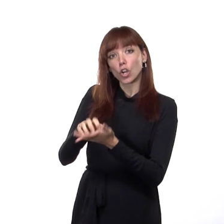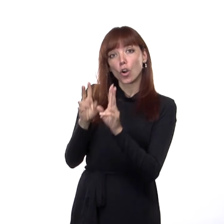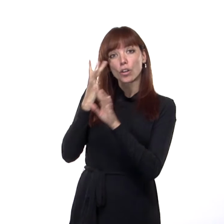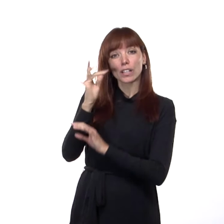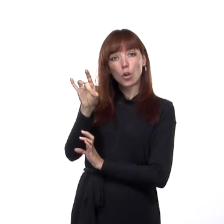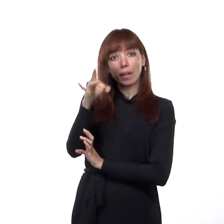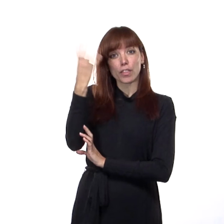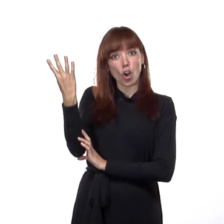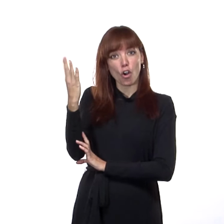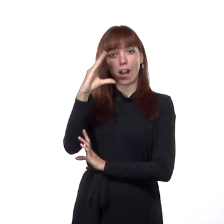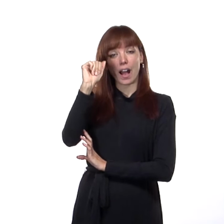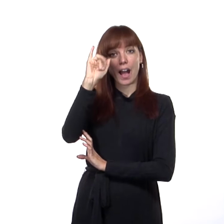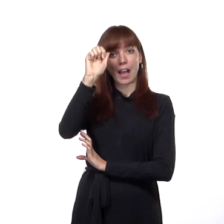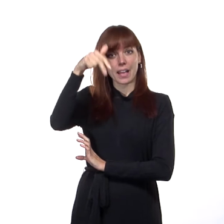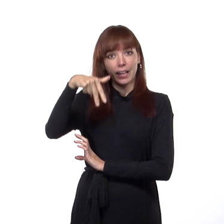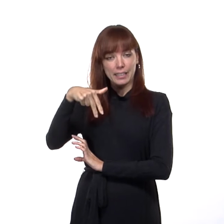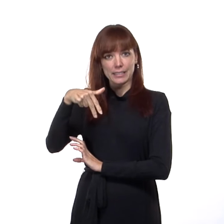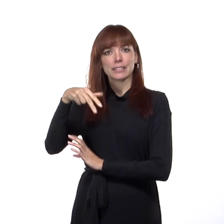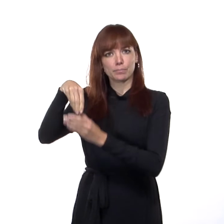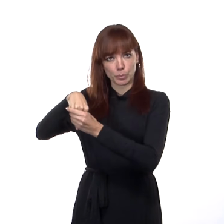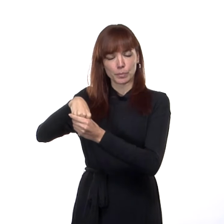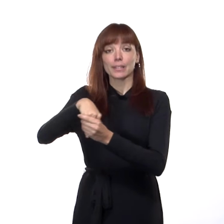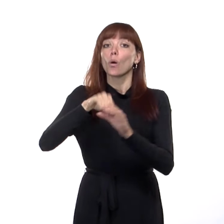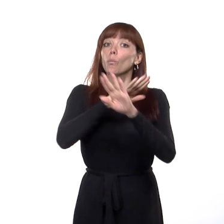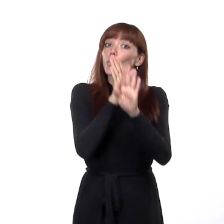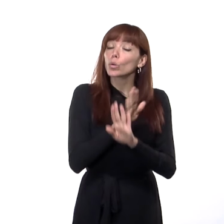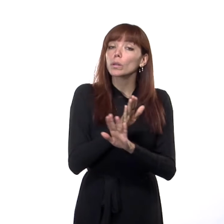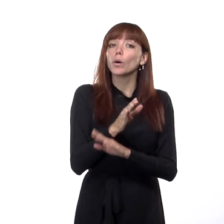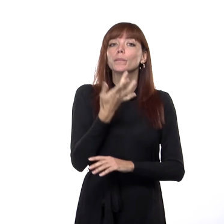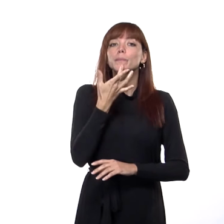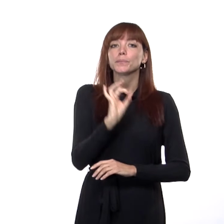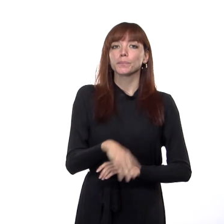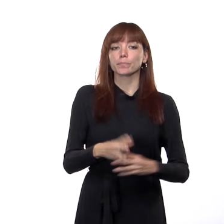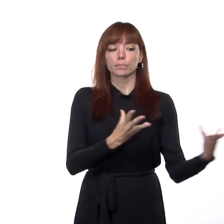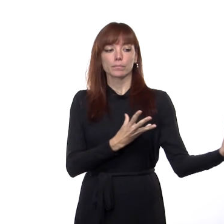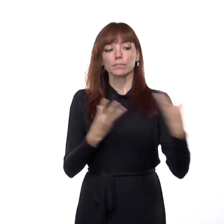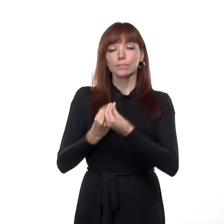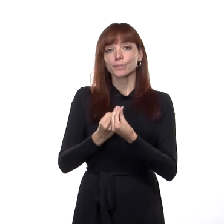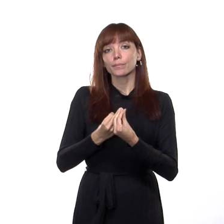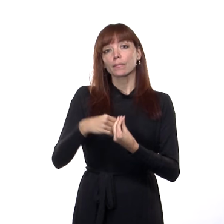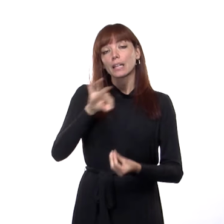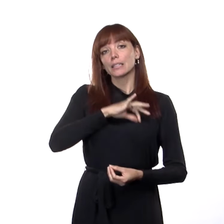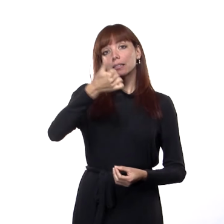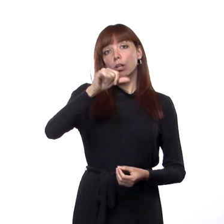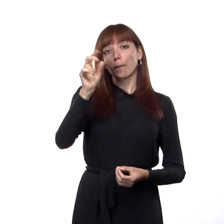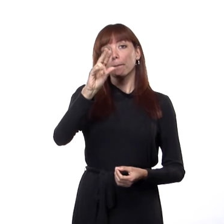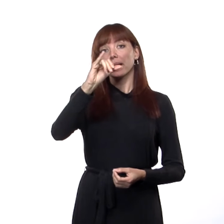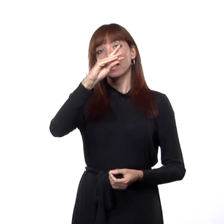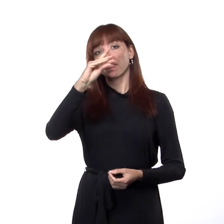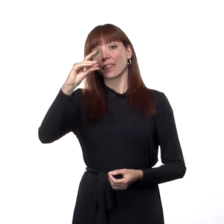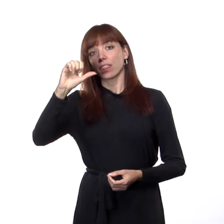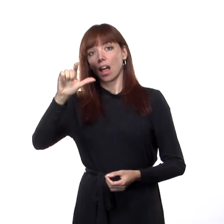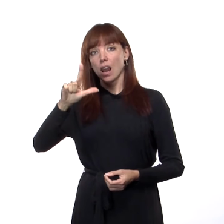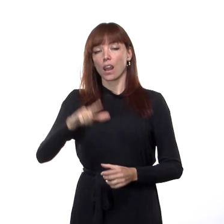ciberseguridad caín en telefónica text y por último tenemos con nosotros a sergio vidal que es